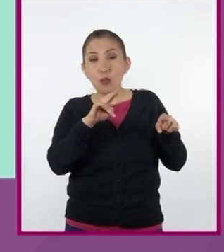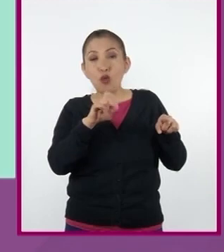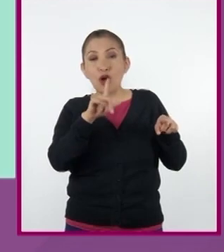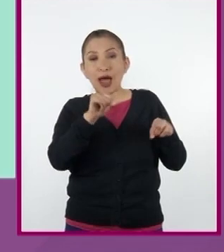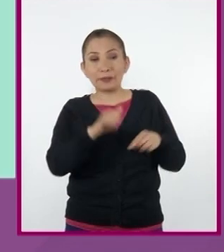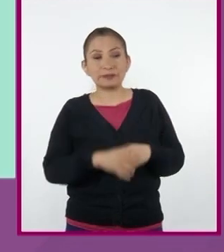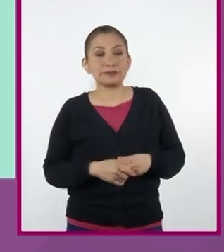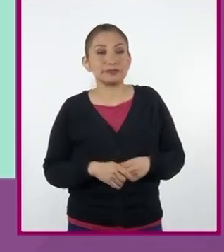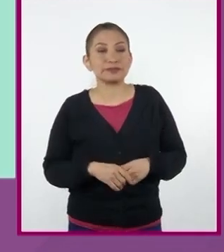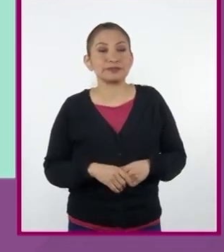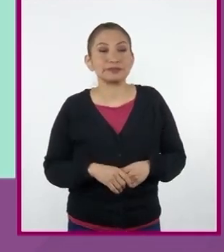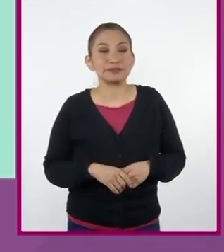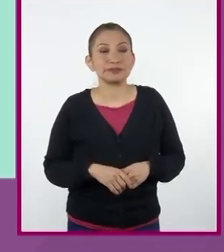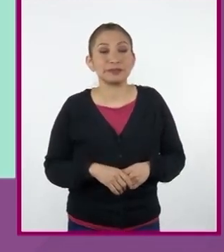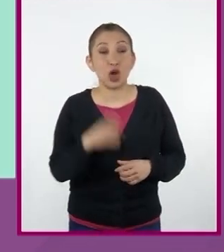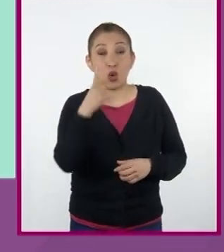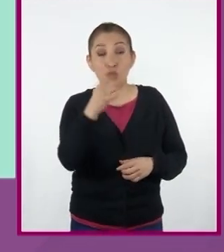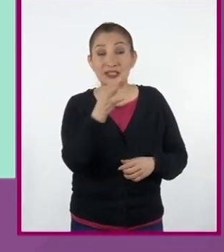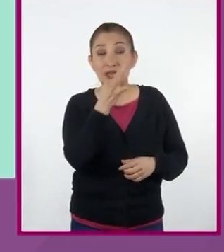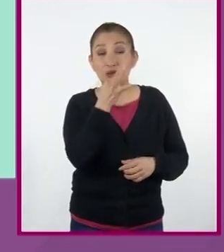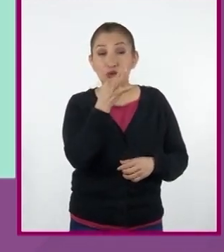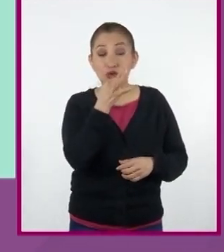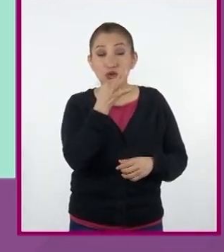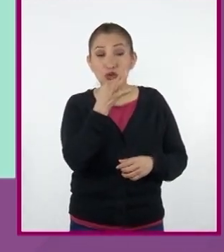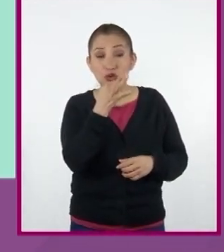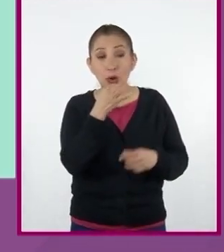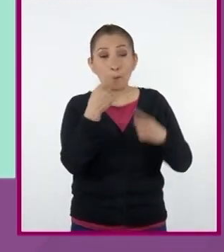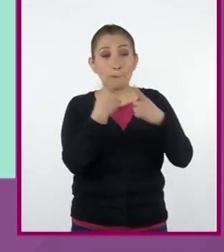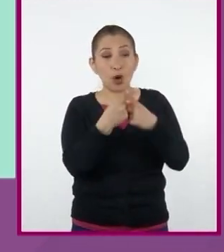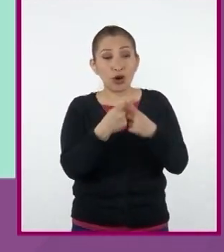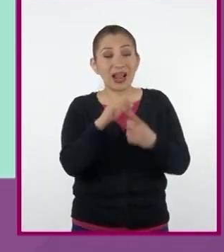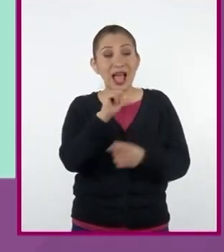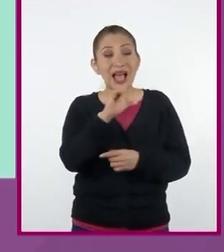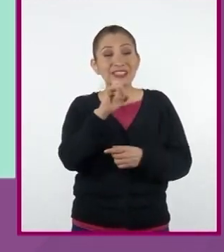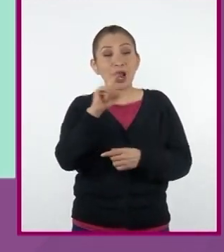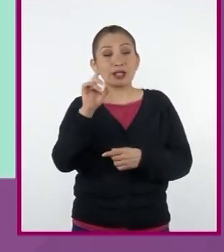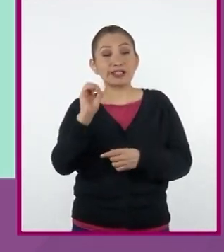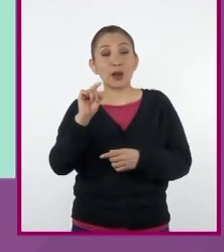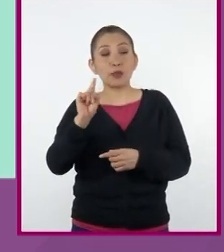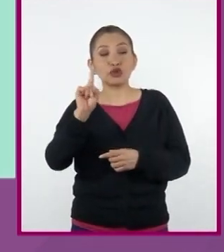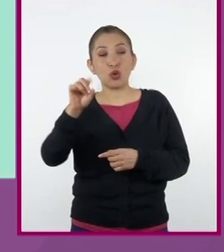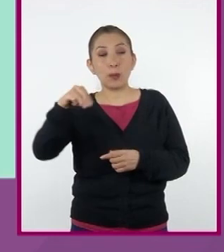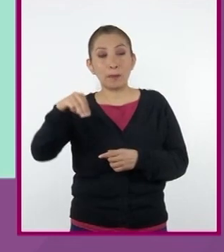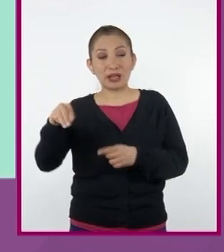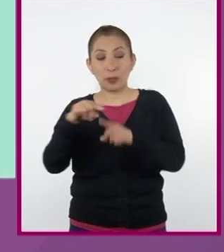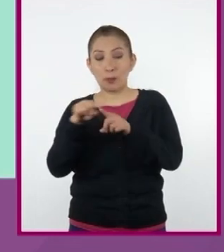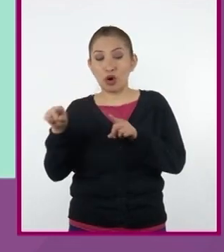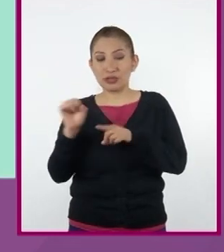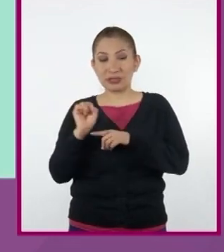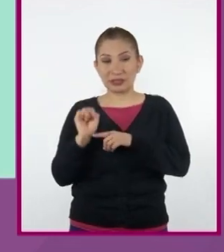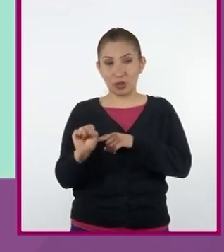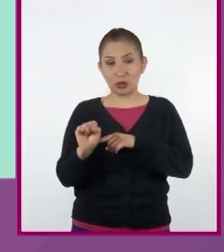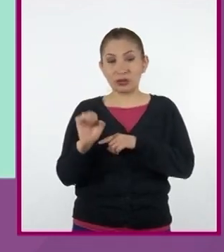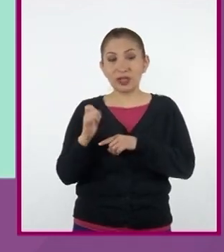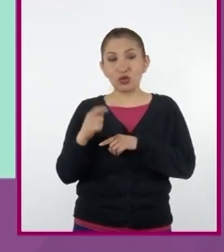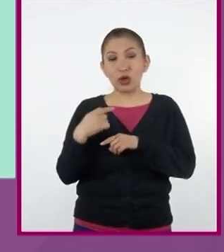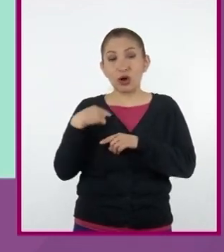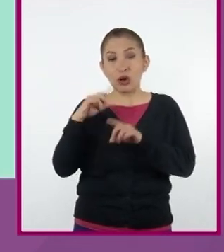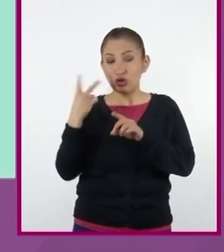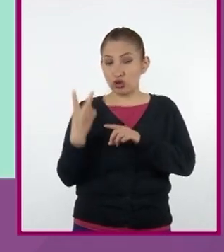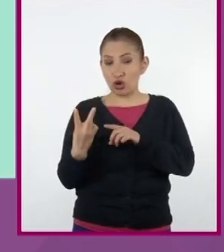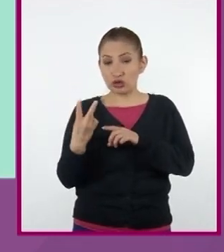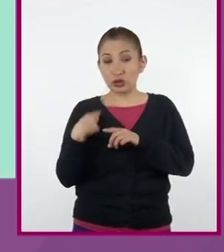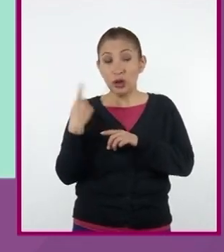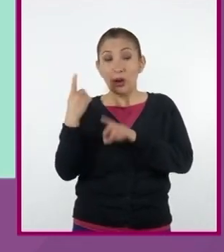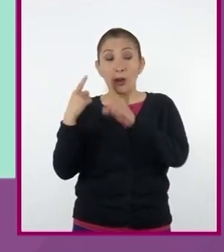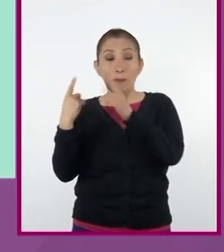fórmula. En un segundo multiplicamos la aceleración 0.1 metros por segundo al cuadrado por